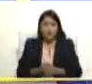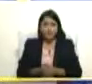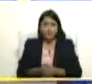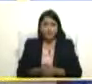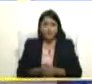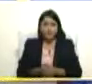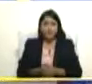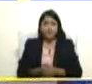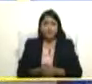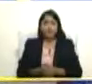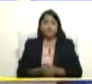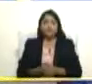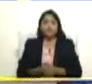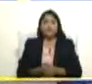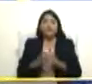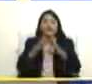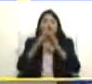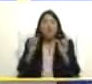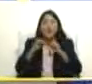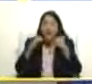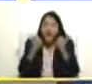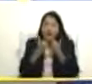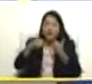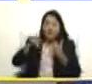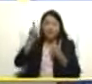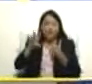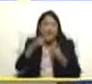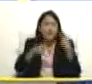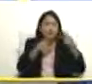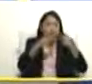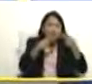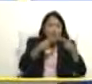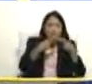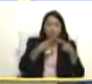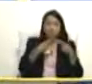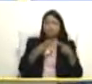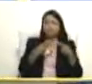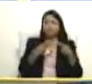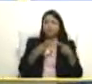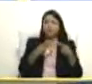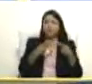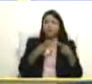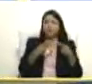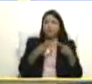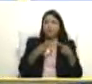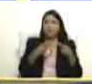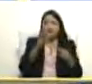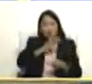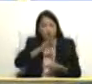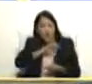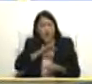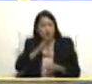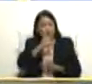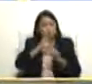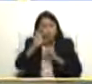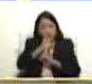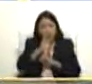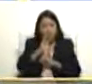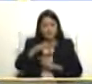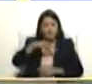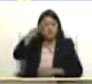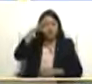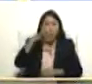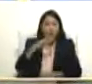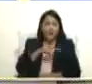unión nacional de todos los sectores políticos, partidistas, sociales, culturales,